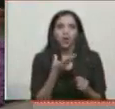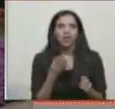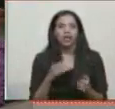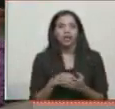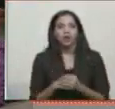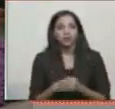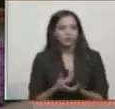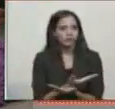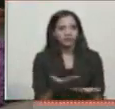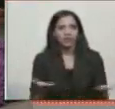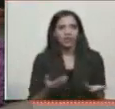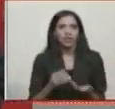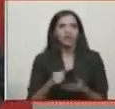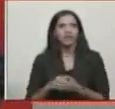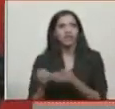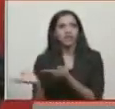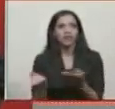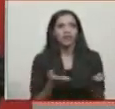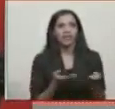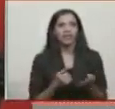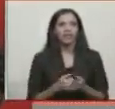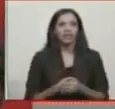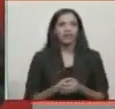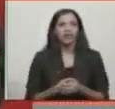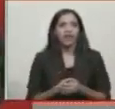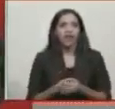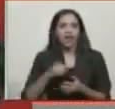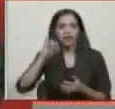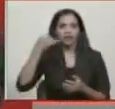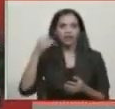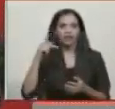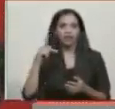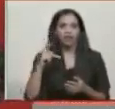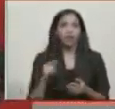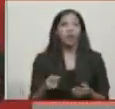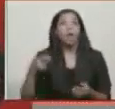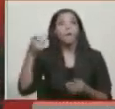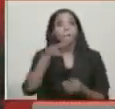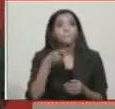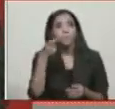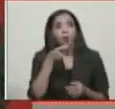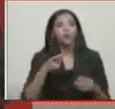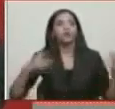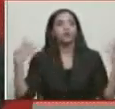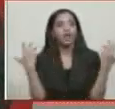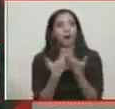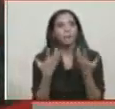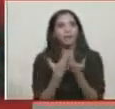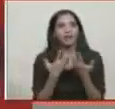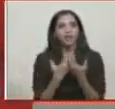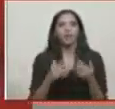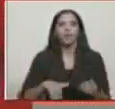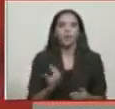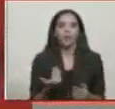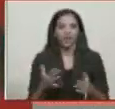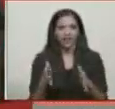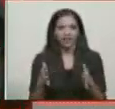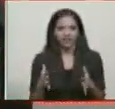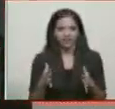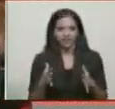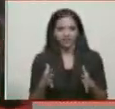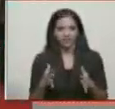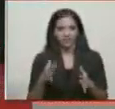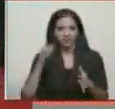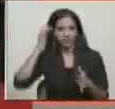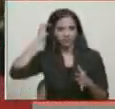bienvenidos a Zurda Conducta. Mira, mi papá muy sabio decía, búsquese una pelea que pueda ganar. Eso fue un consejo para toda